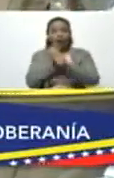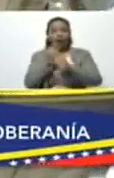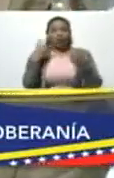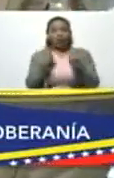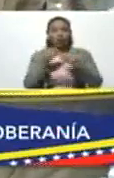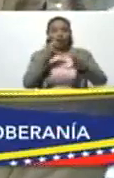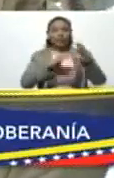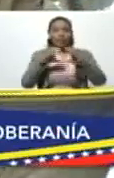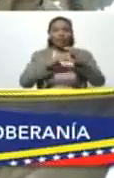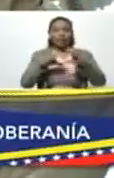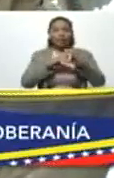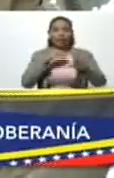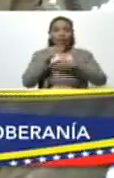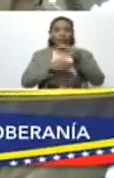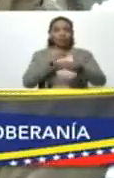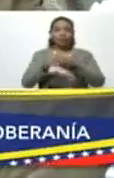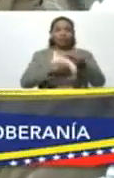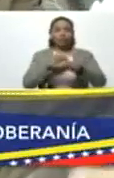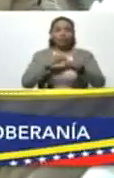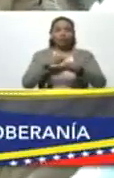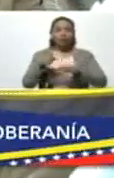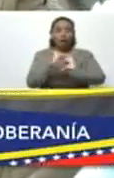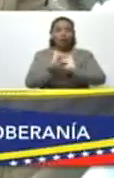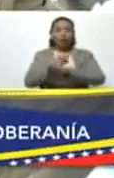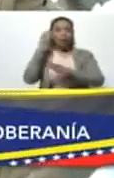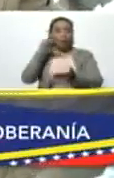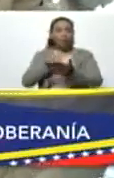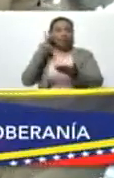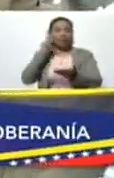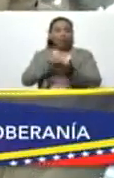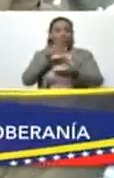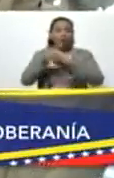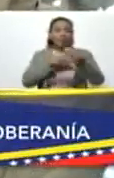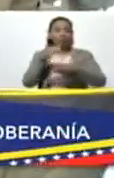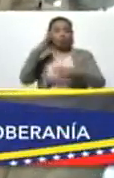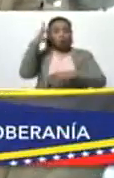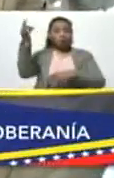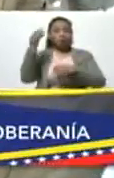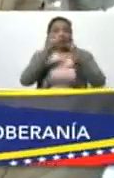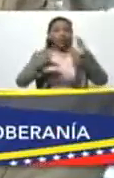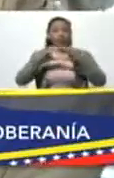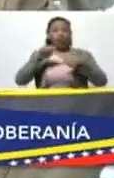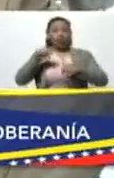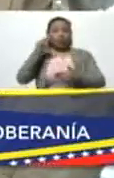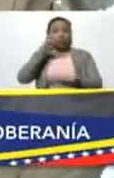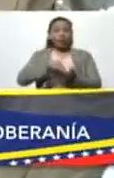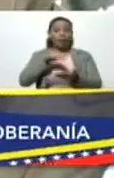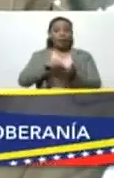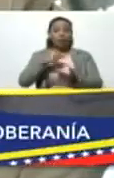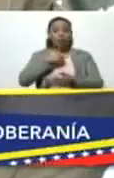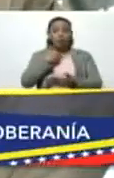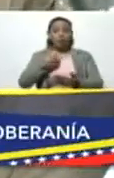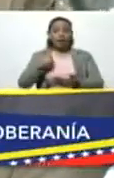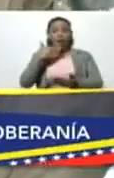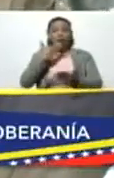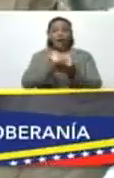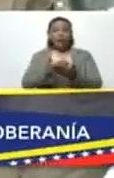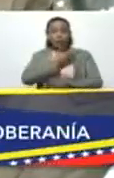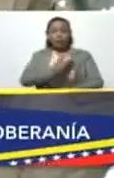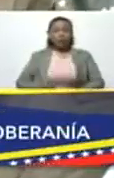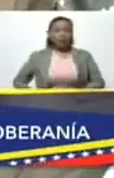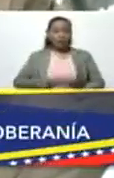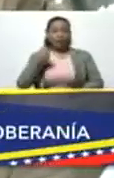la ciencia gobernara en la gobernación de Miranda. Apenas llegamos, creamos el Consejo Científico de Miranda. Y yo quiero agradecer públicamente, presidente,